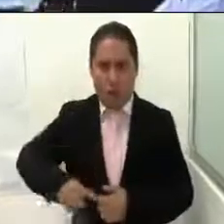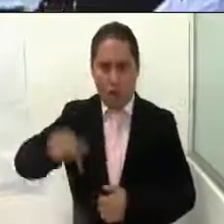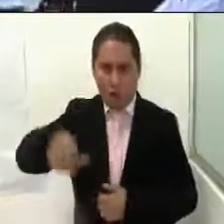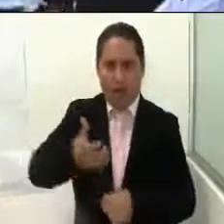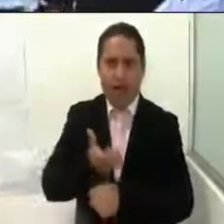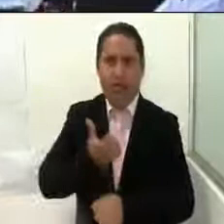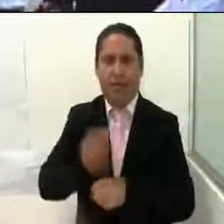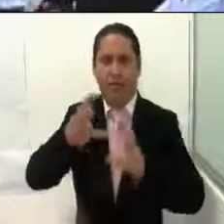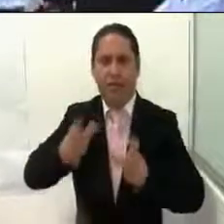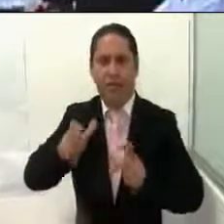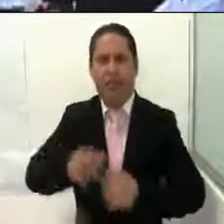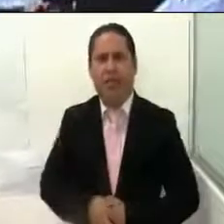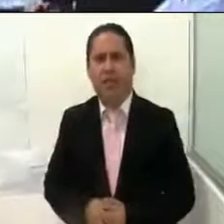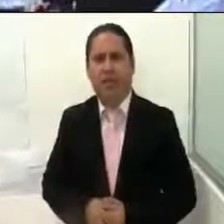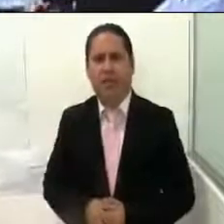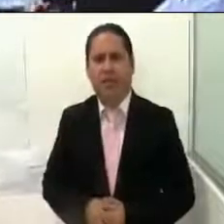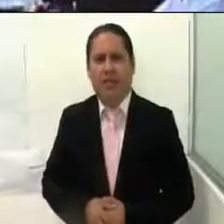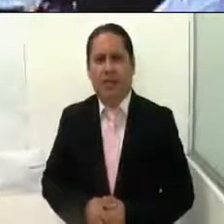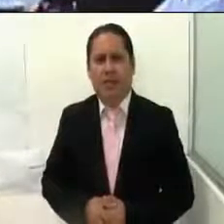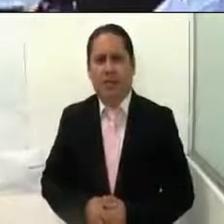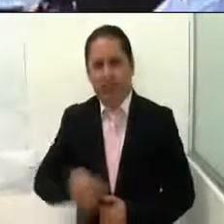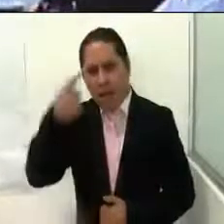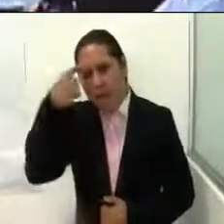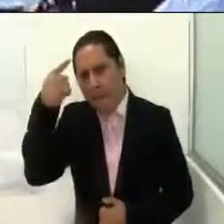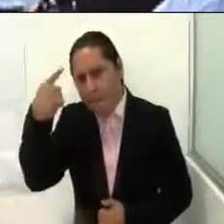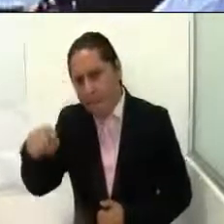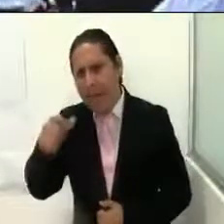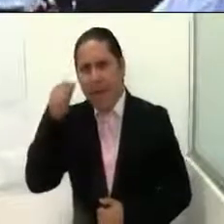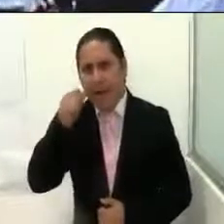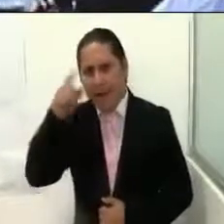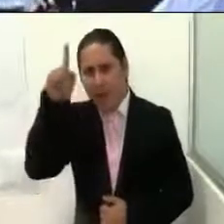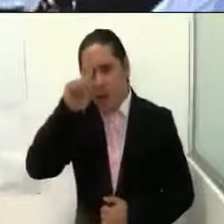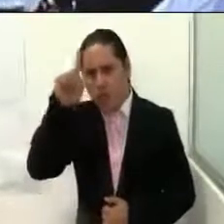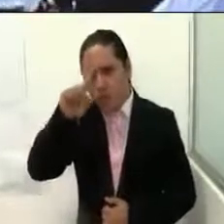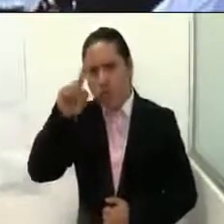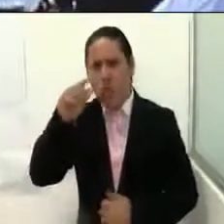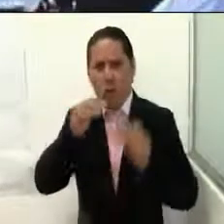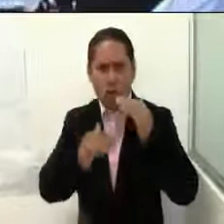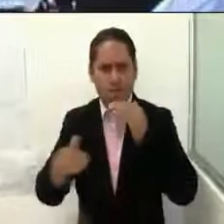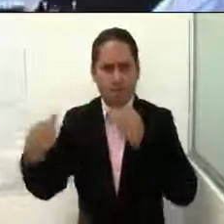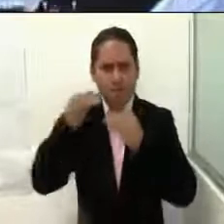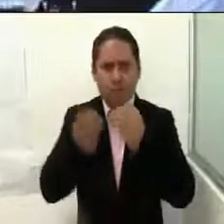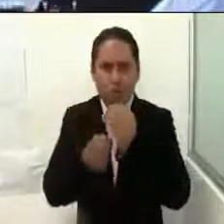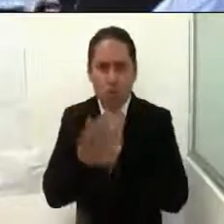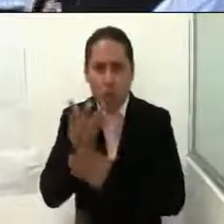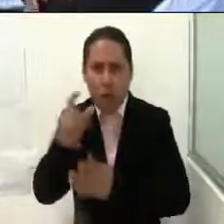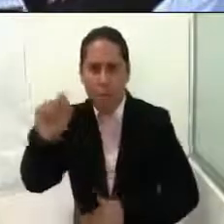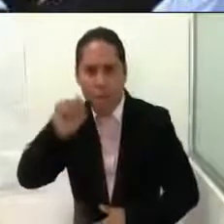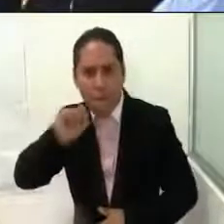de chiapas para posicionar una consejería jurídica moderna profesional